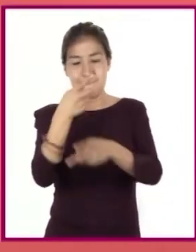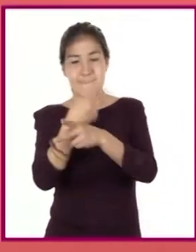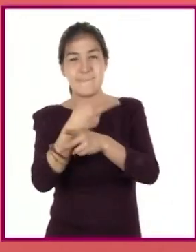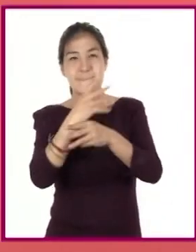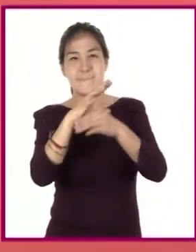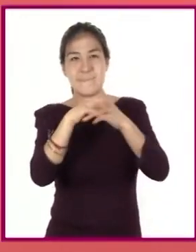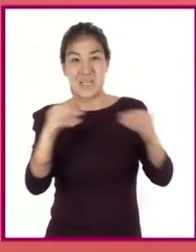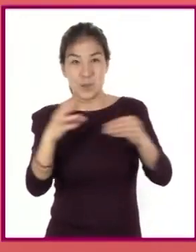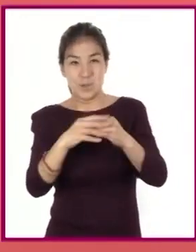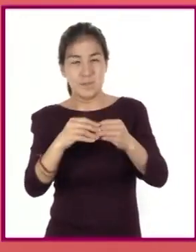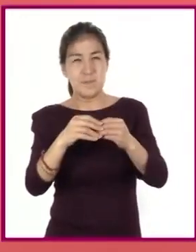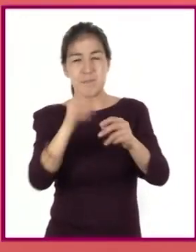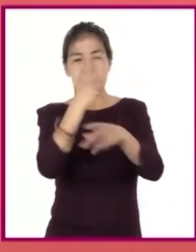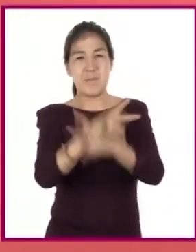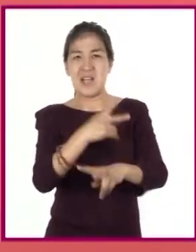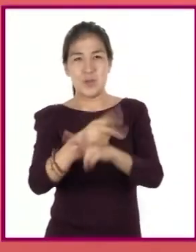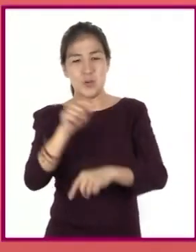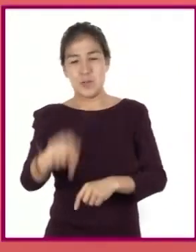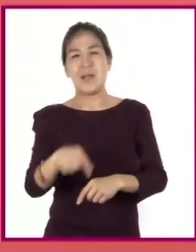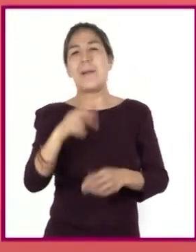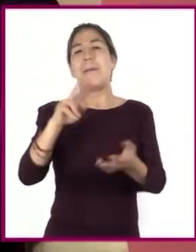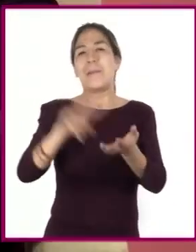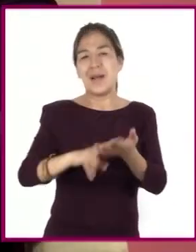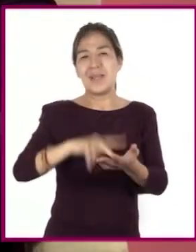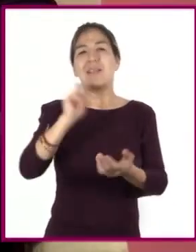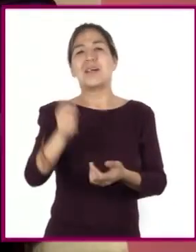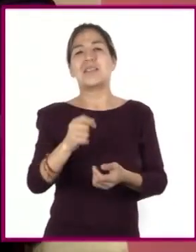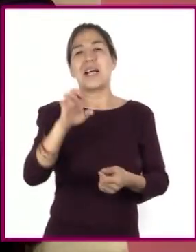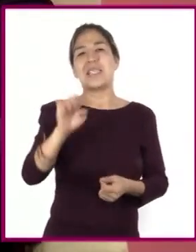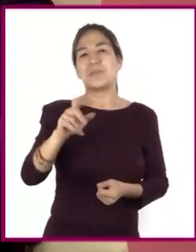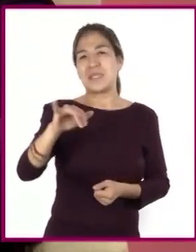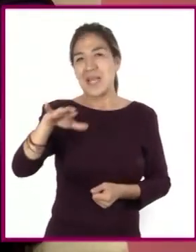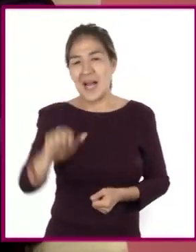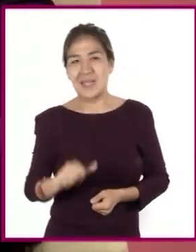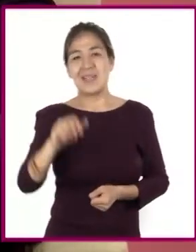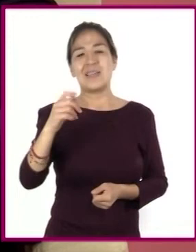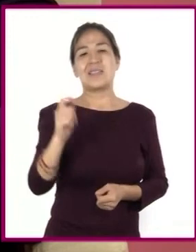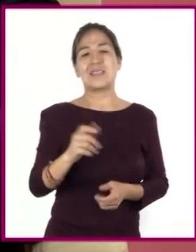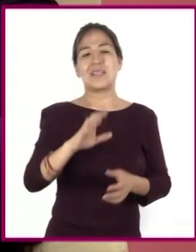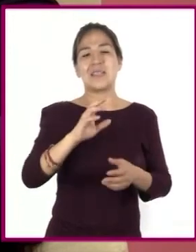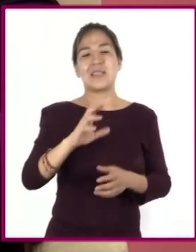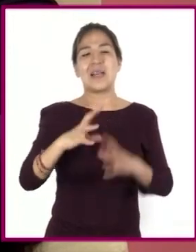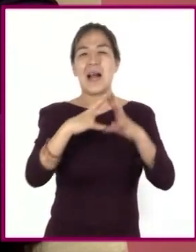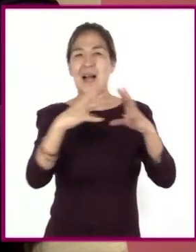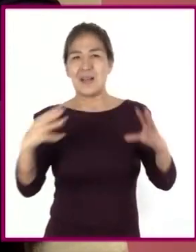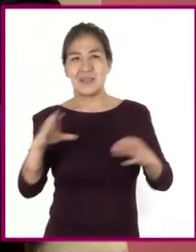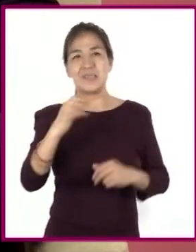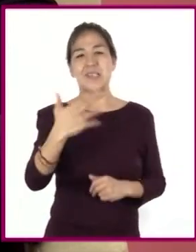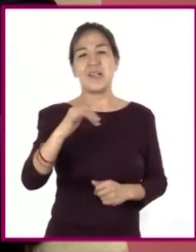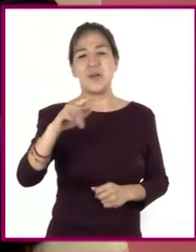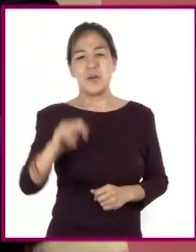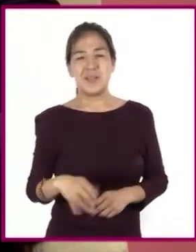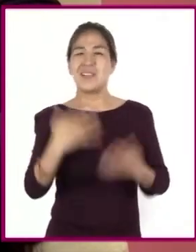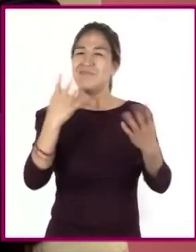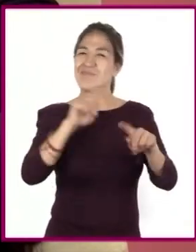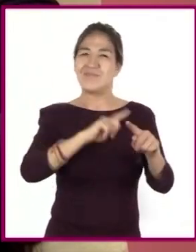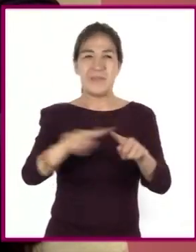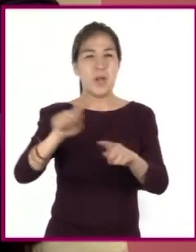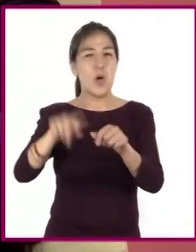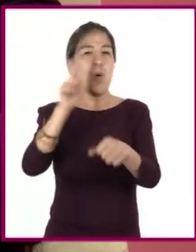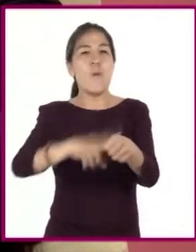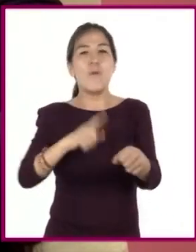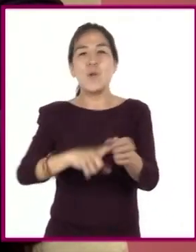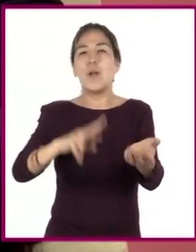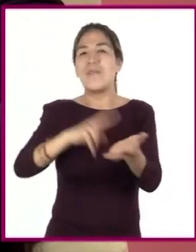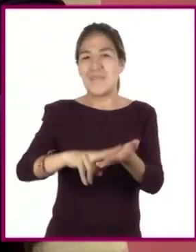hoja verde o de color verde, como espinaca, acelgas, lechuga, calabaza, chayote, etc. Hay una gran cantidad de